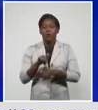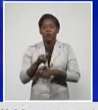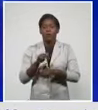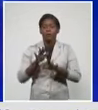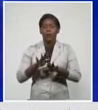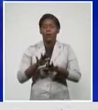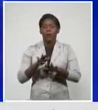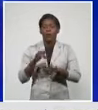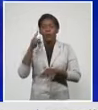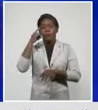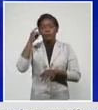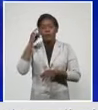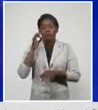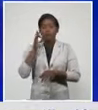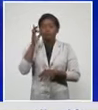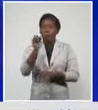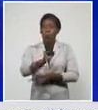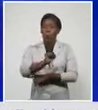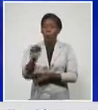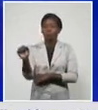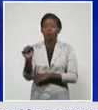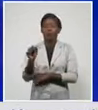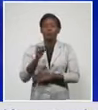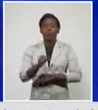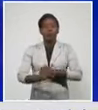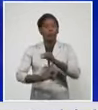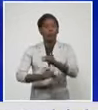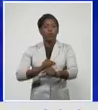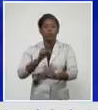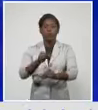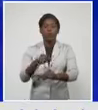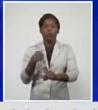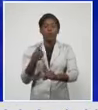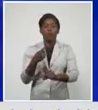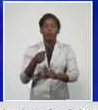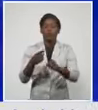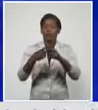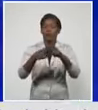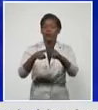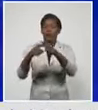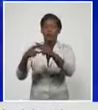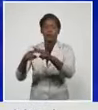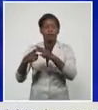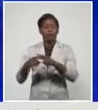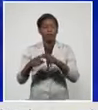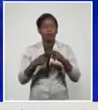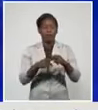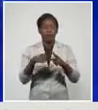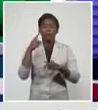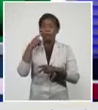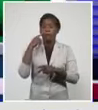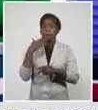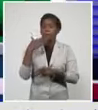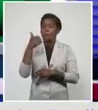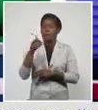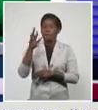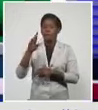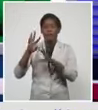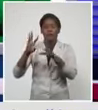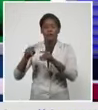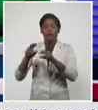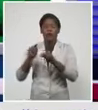van haciendo y que indiscutiblemente nos va a dar muchos resultados. Ahí se vio todo lo que